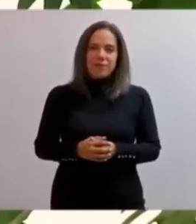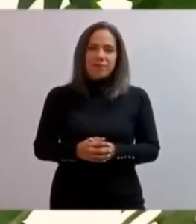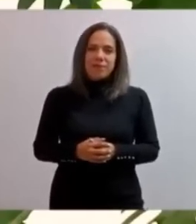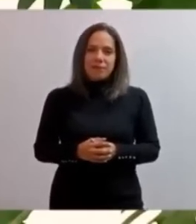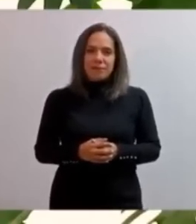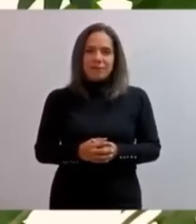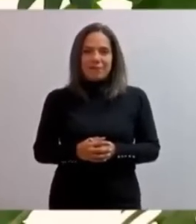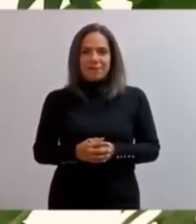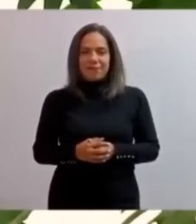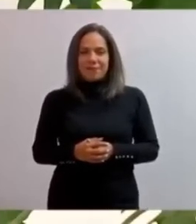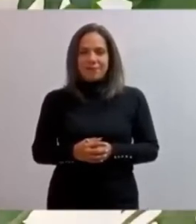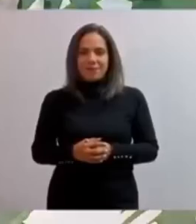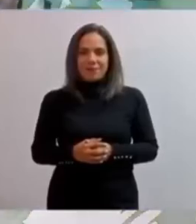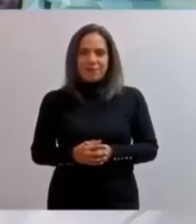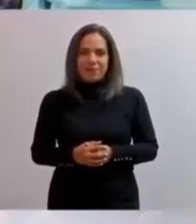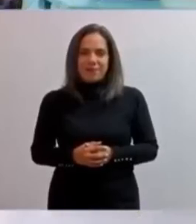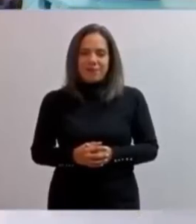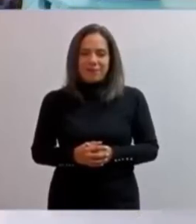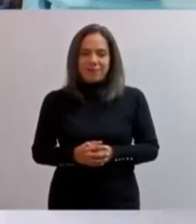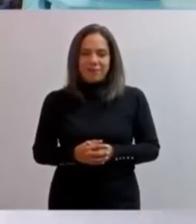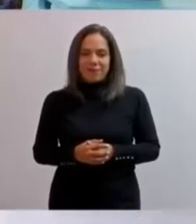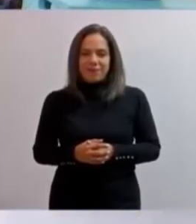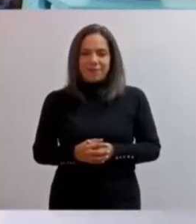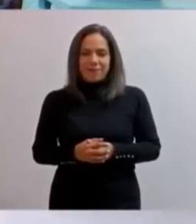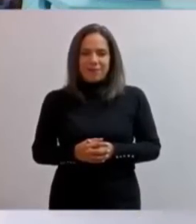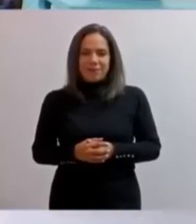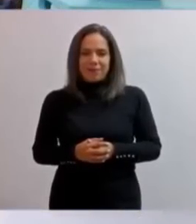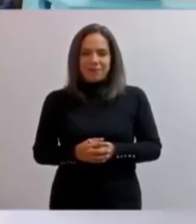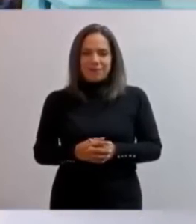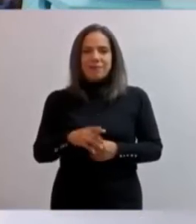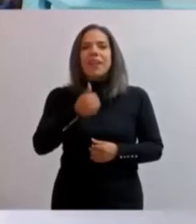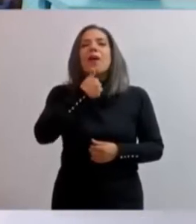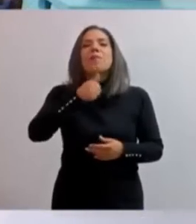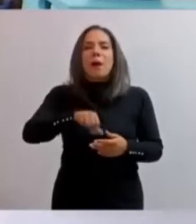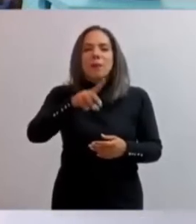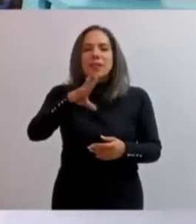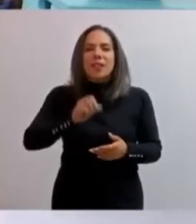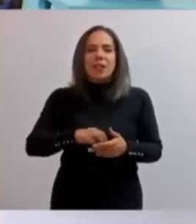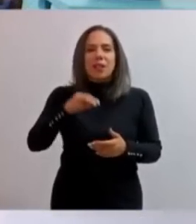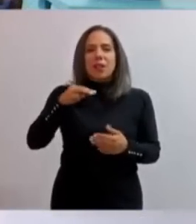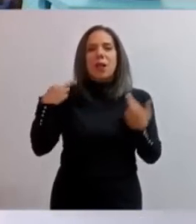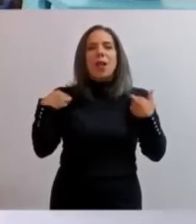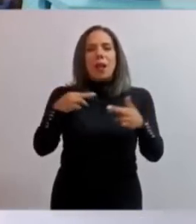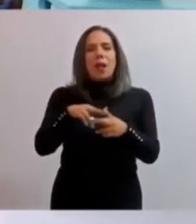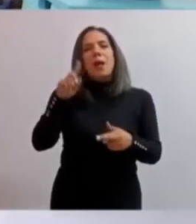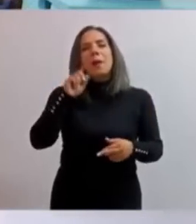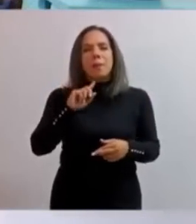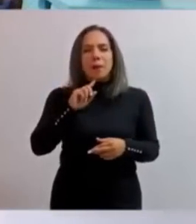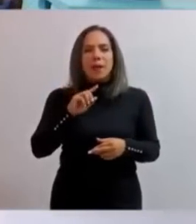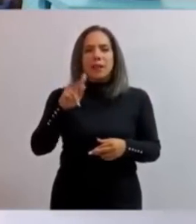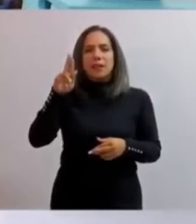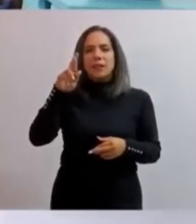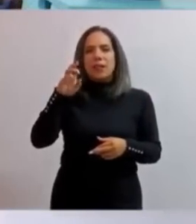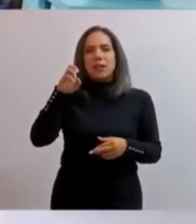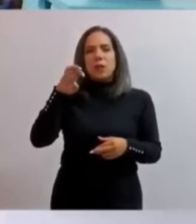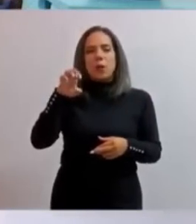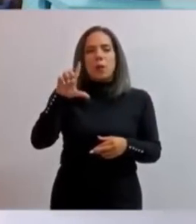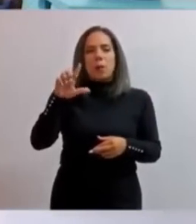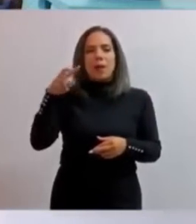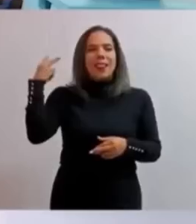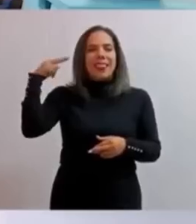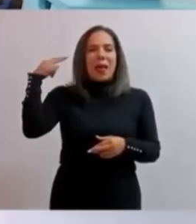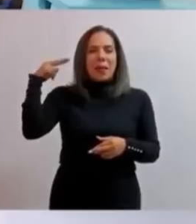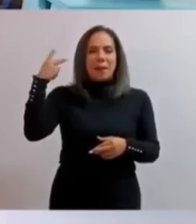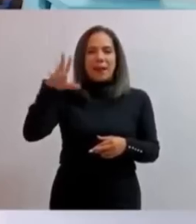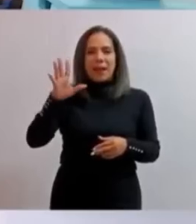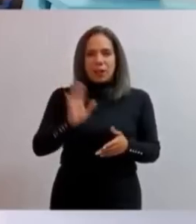que han expresado algunos de los asistentes. La maestra Romer de Tantoyuca, Veracruz, dice doctor Ángel